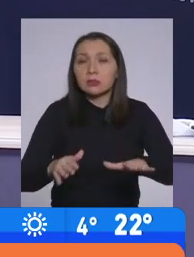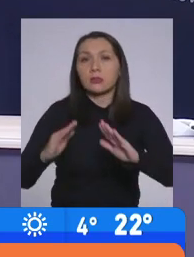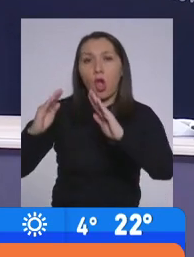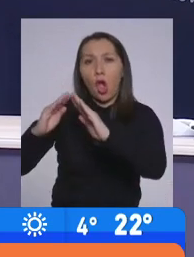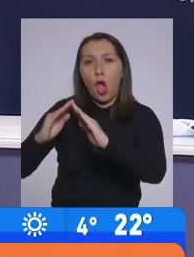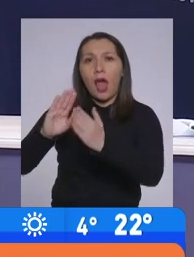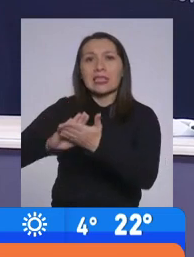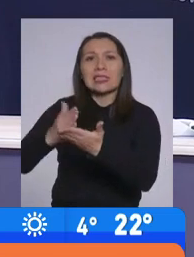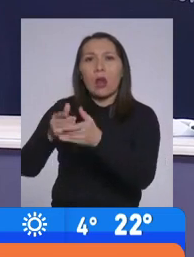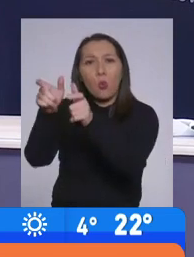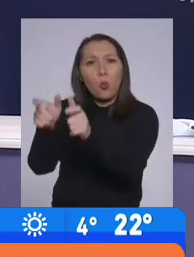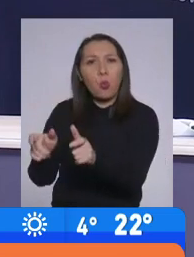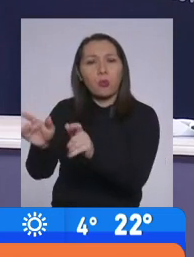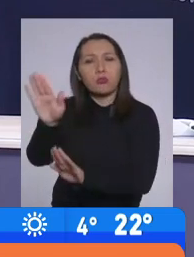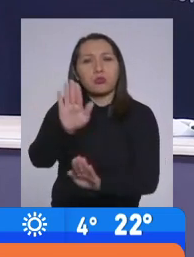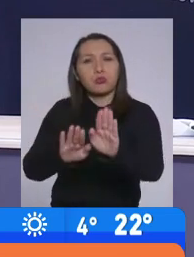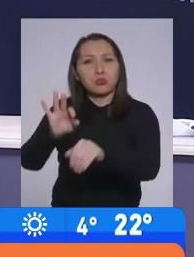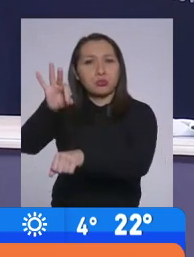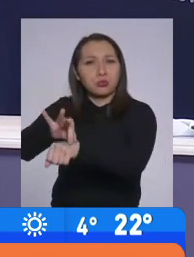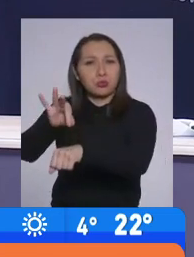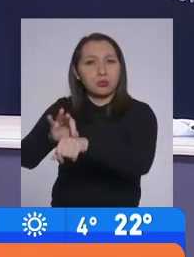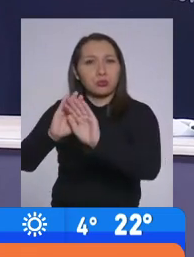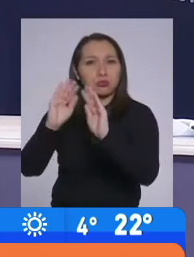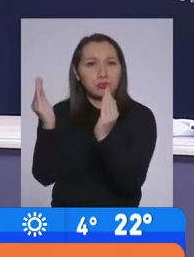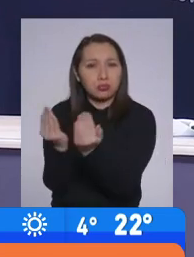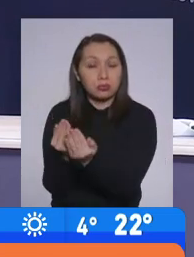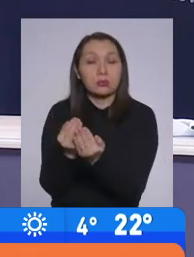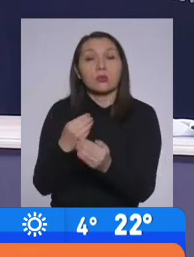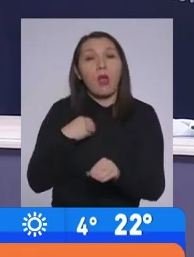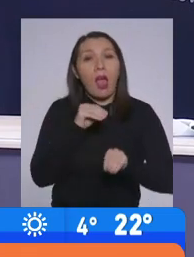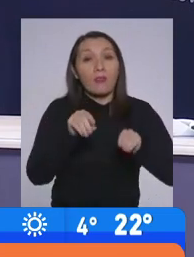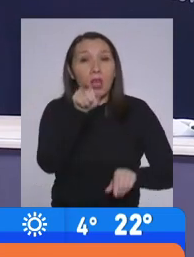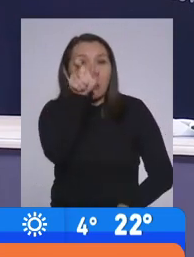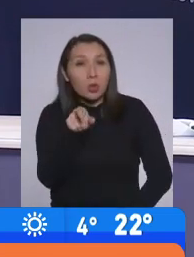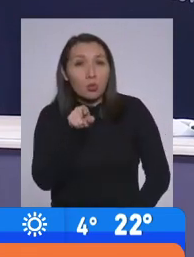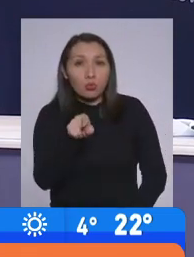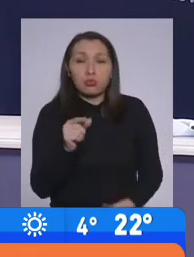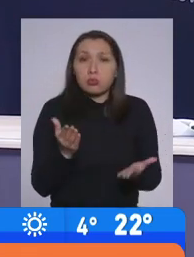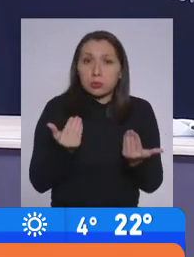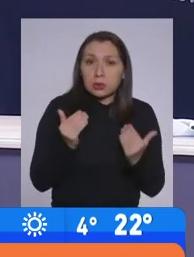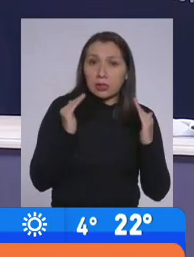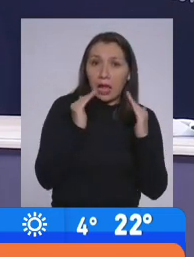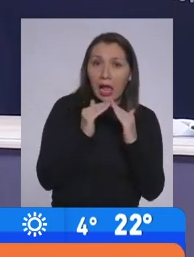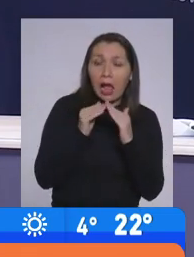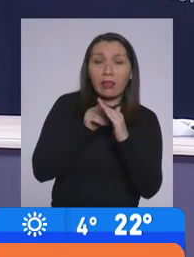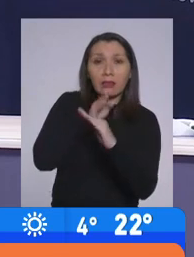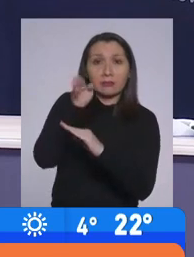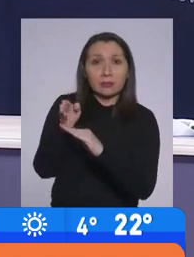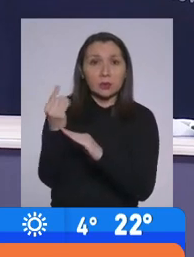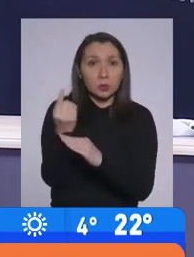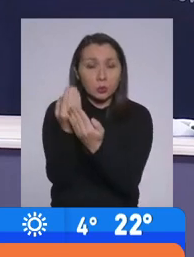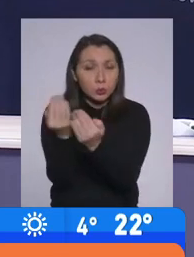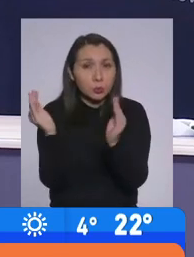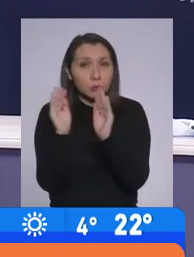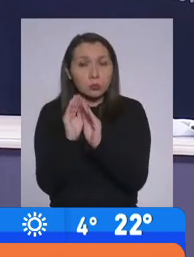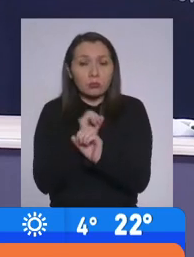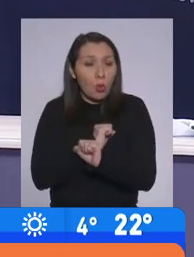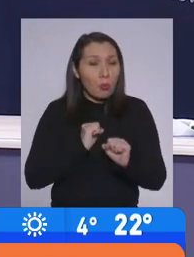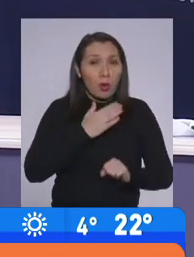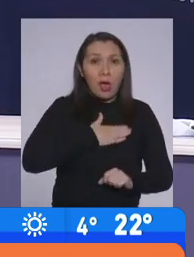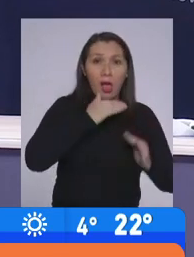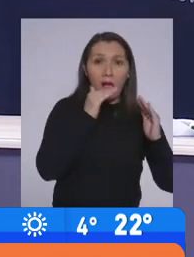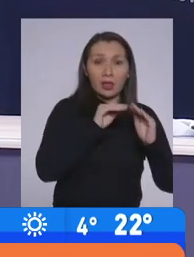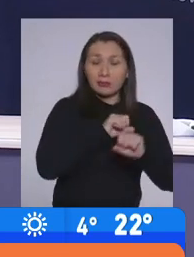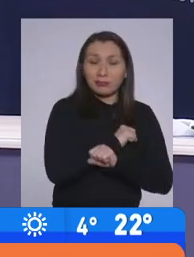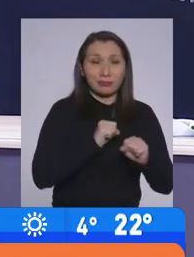residencias sanitarias y aquí volvemos a hacer un llamado que aquellas personas que requieren una residencia sanitaria que no pueden realizar un aislamiento